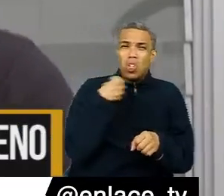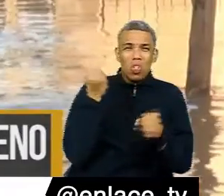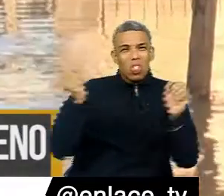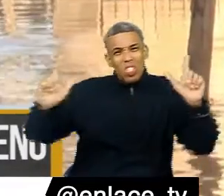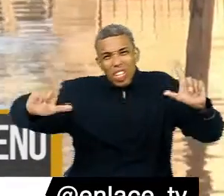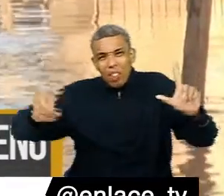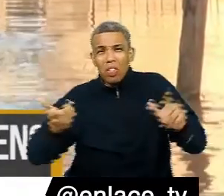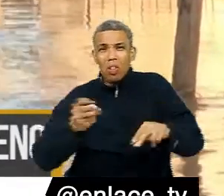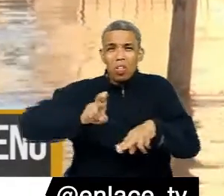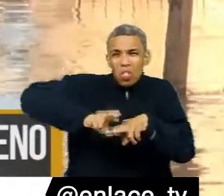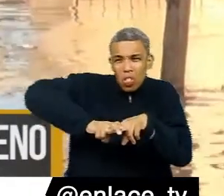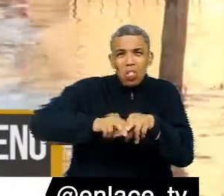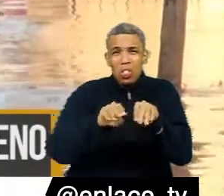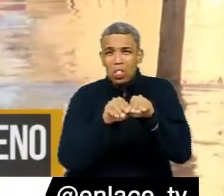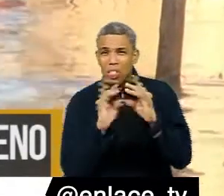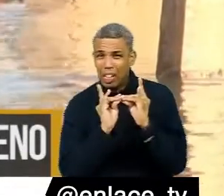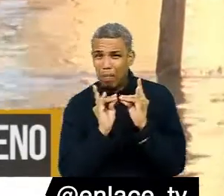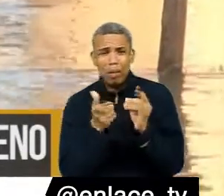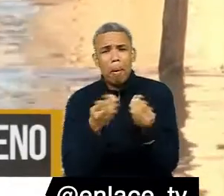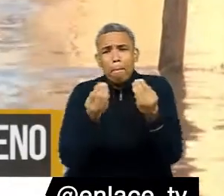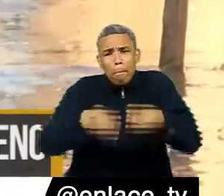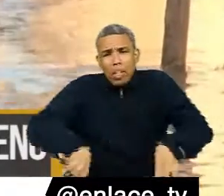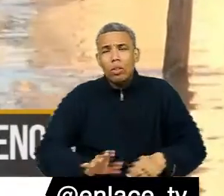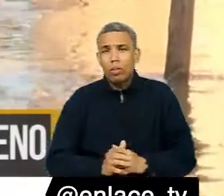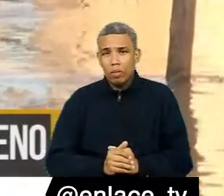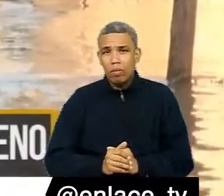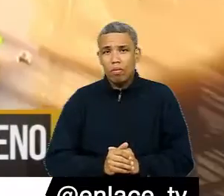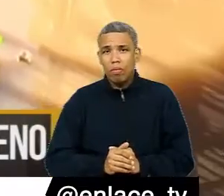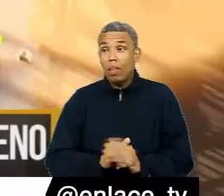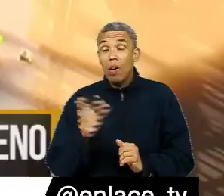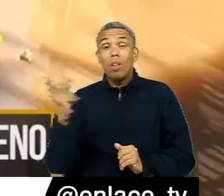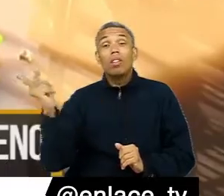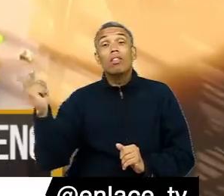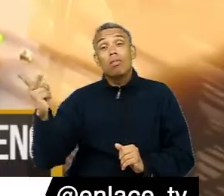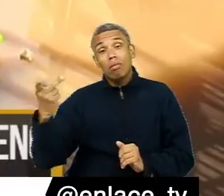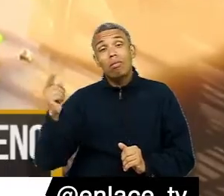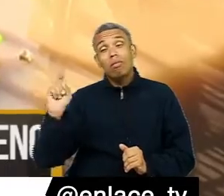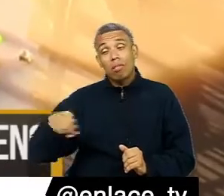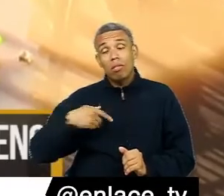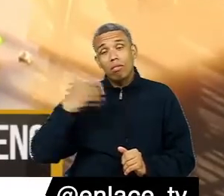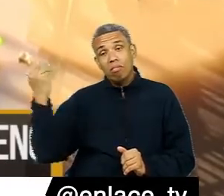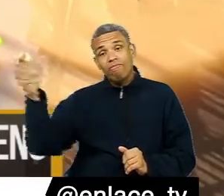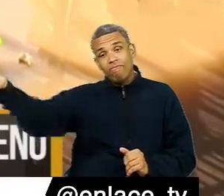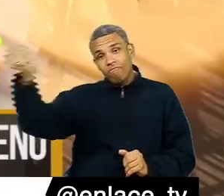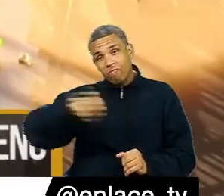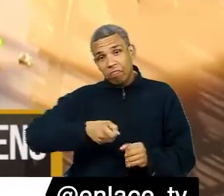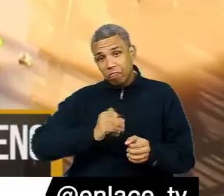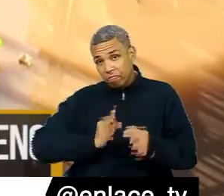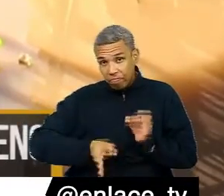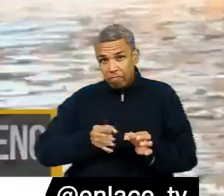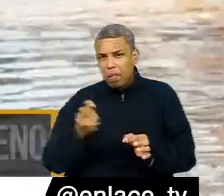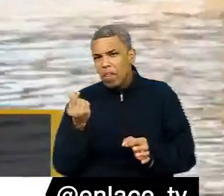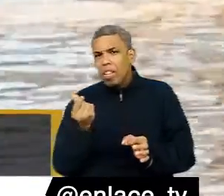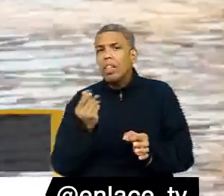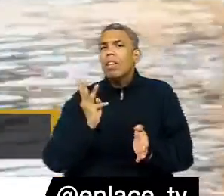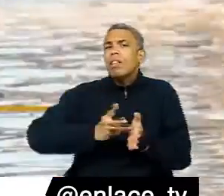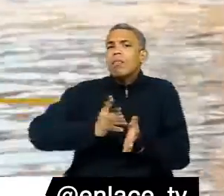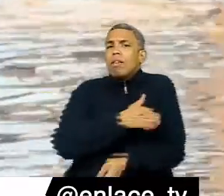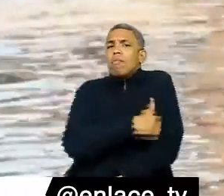natural. Ahora los implicados deberán responder este pliego de cargos y explicar su actuación frente a los hechos que significaron la pérdida de más de 3.000 millones de